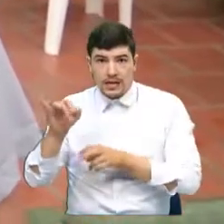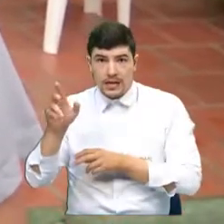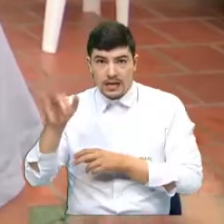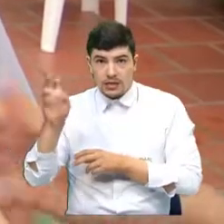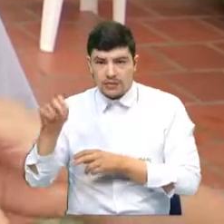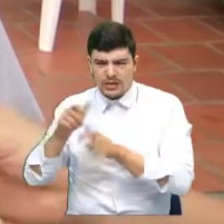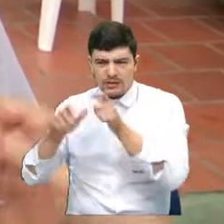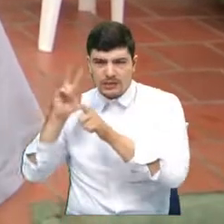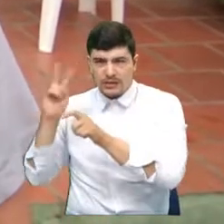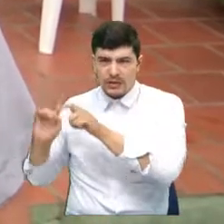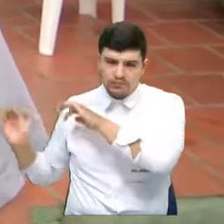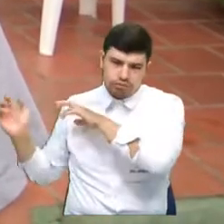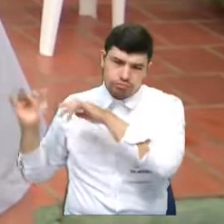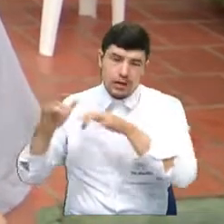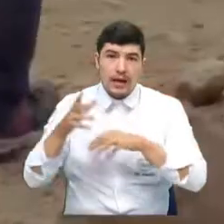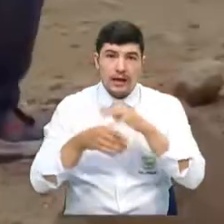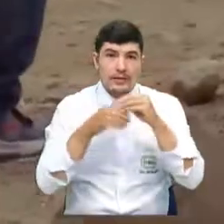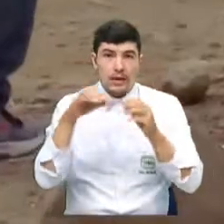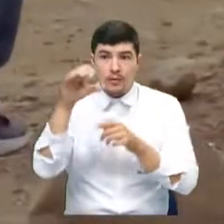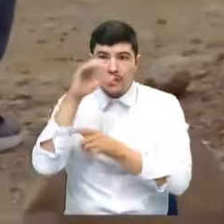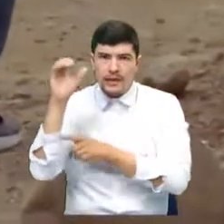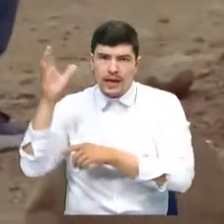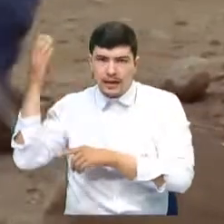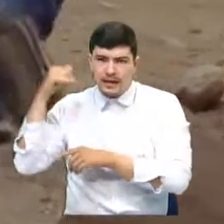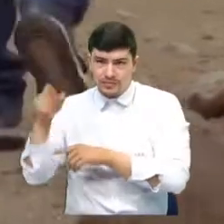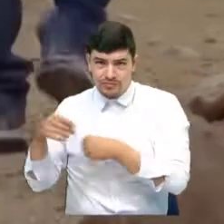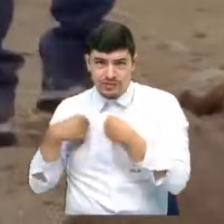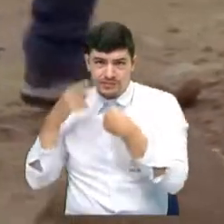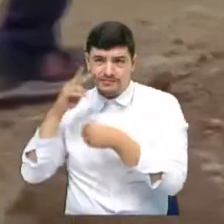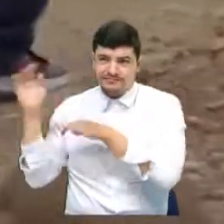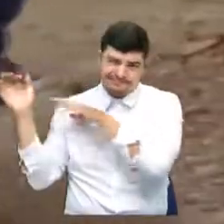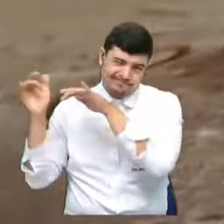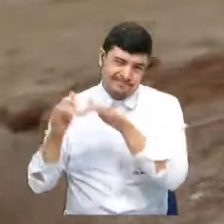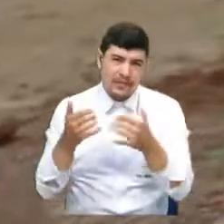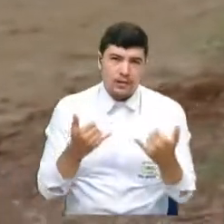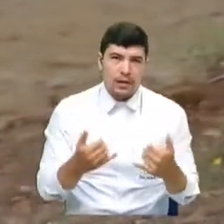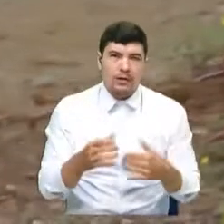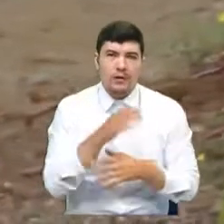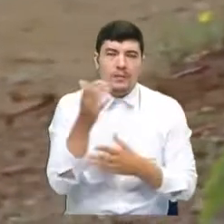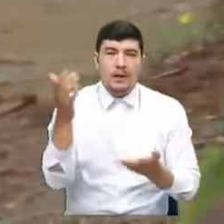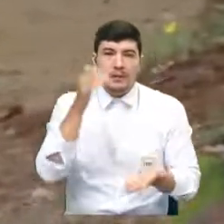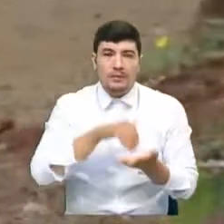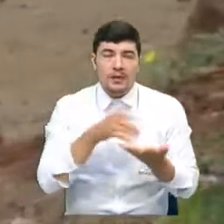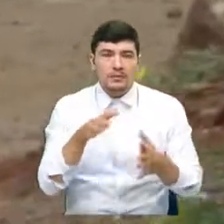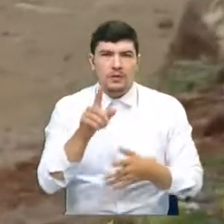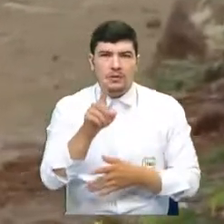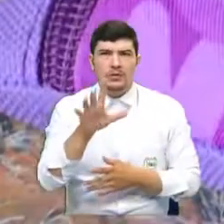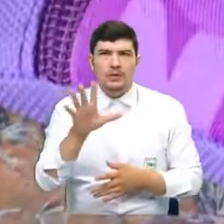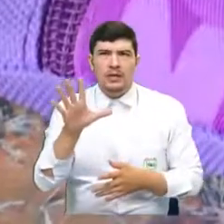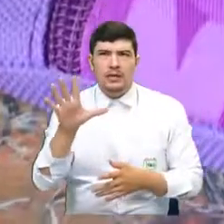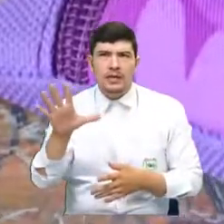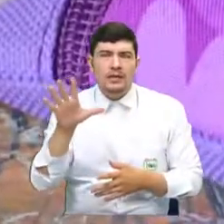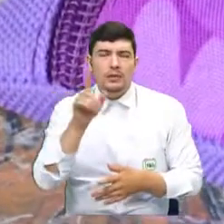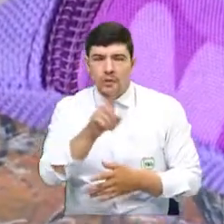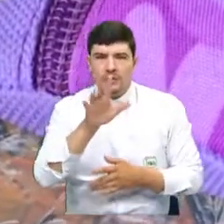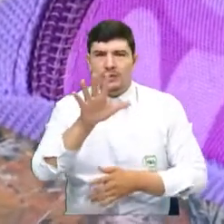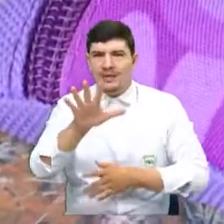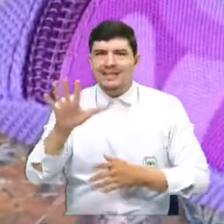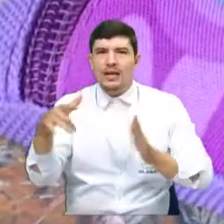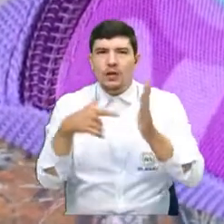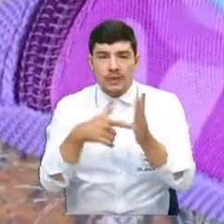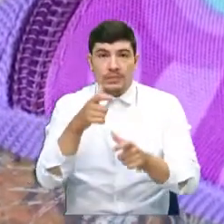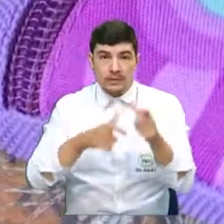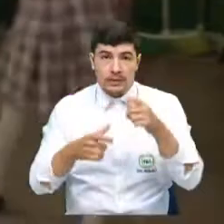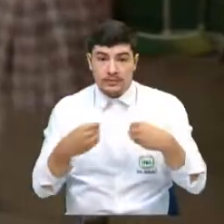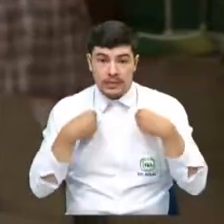flotante más la población retornada estamos hablando de un potencial de 150 mil habitantes que tiene este municipio las autoridades de esta